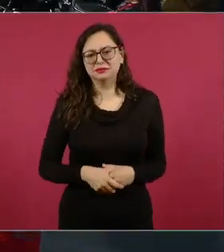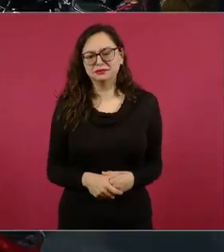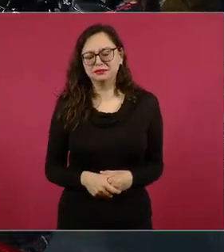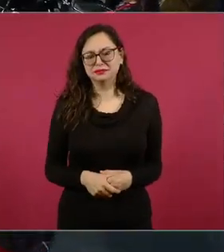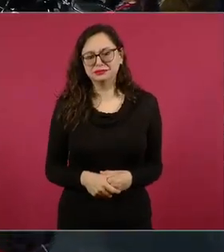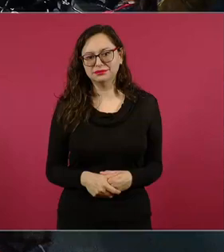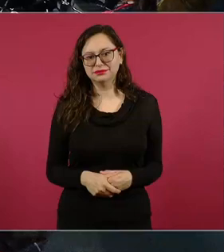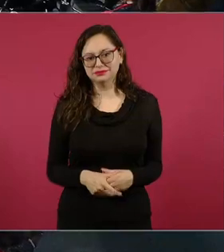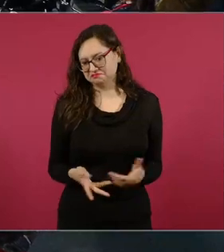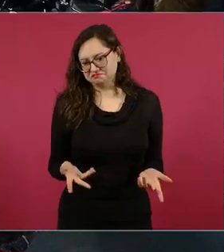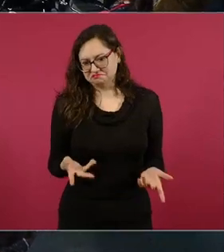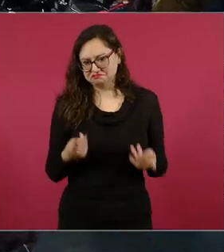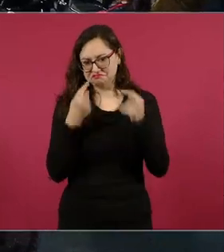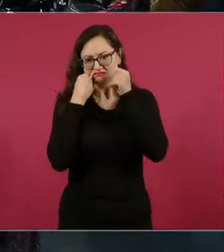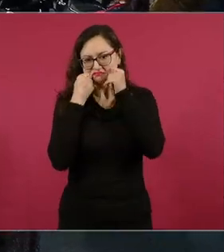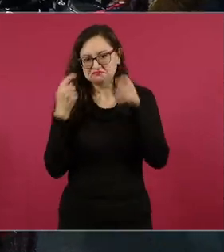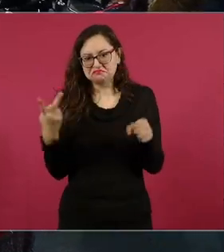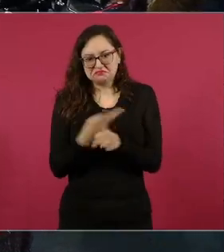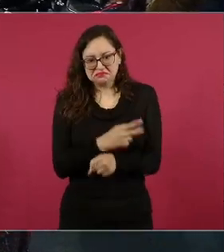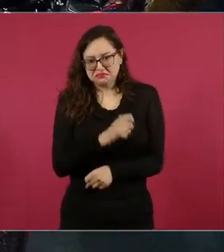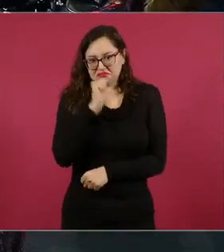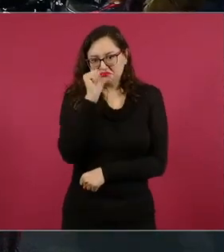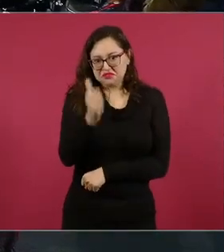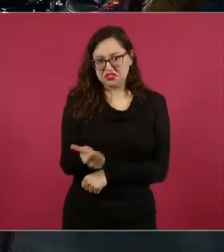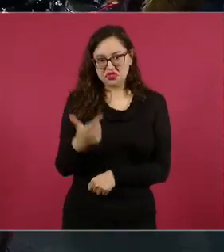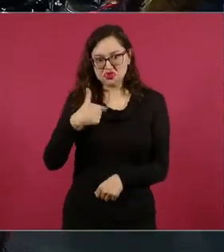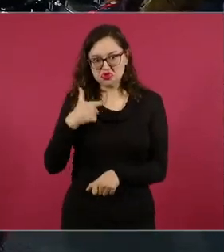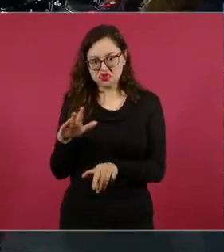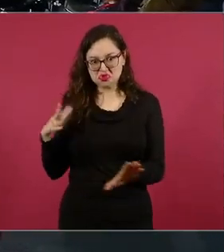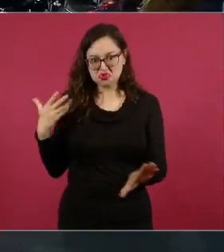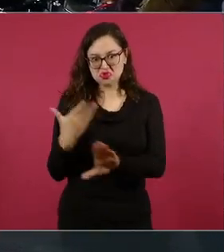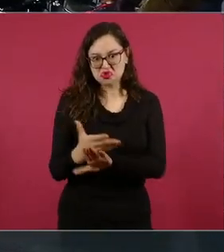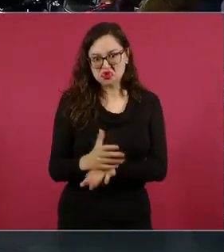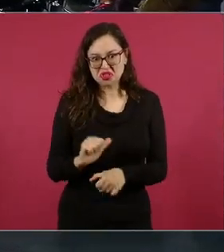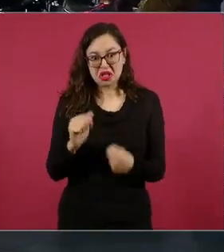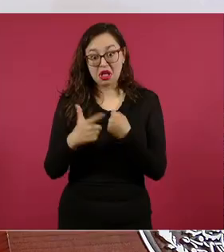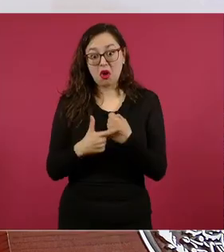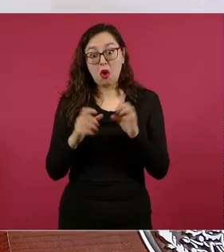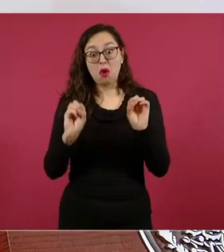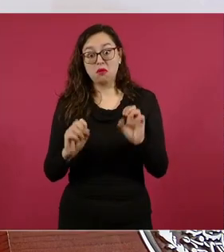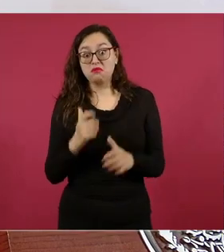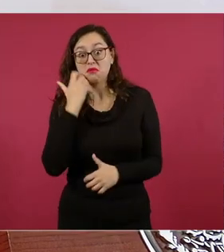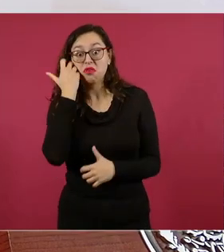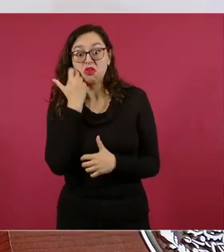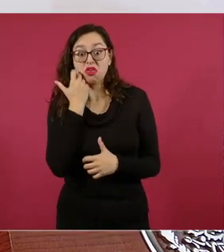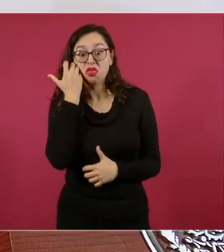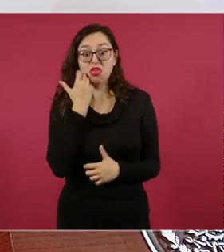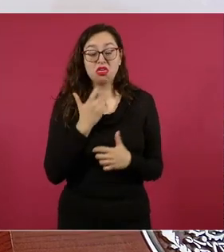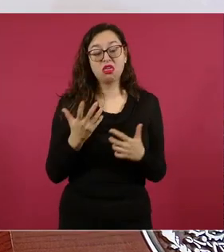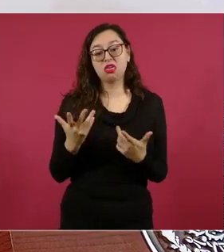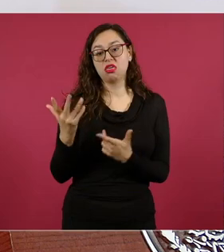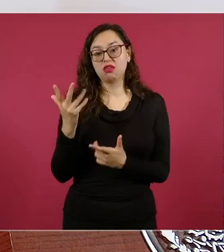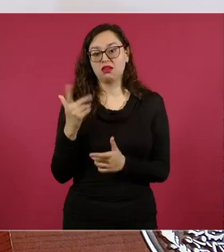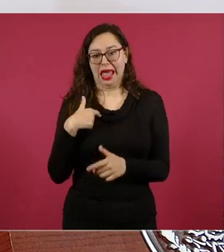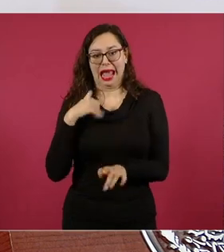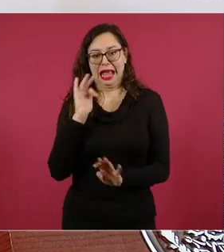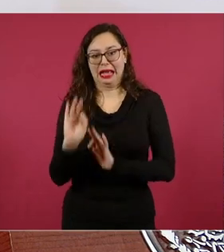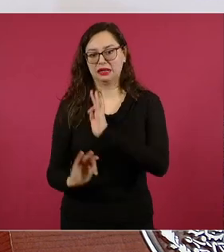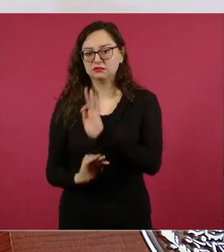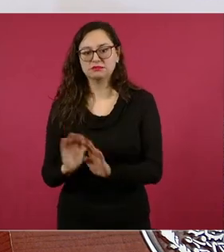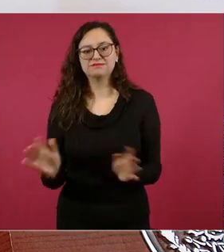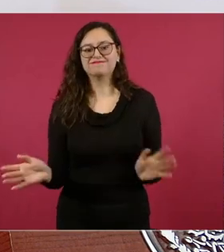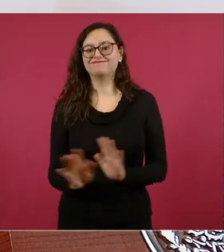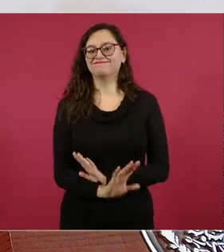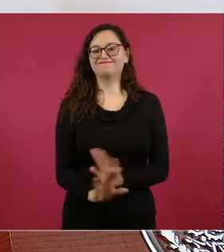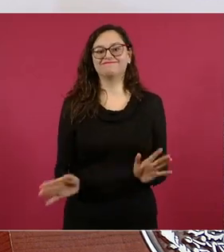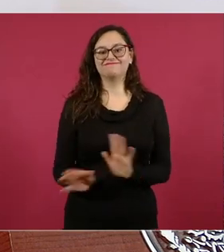y no hay ningún tipo de halago ni cosas por el estilo, ¿sí? Es un